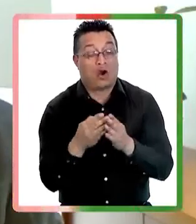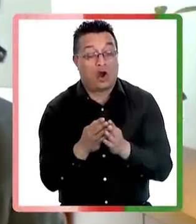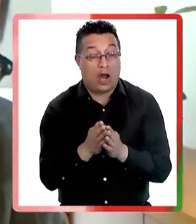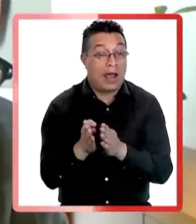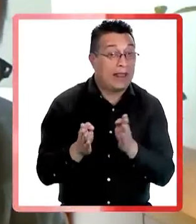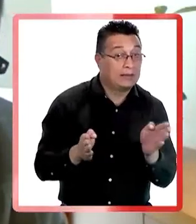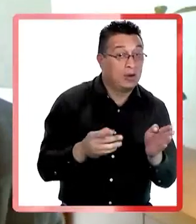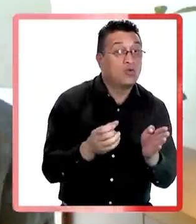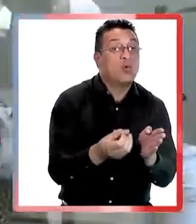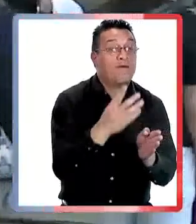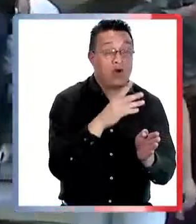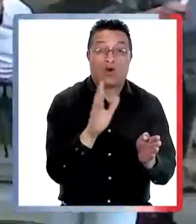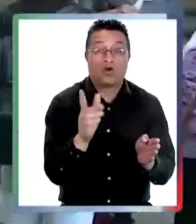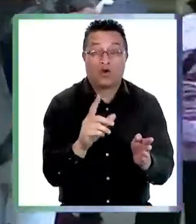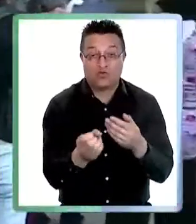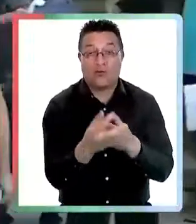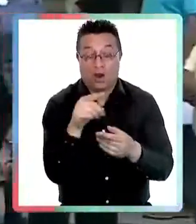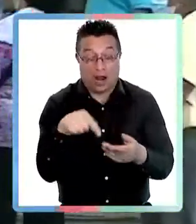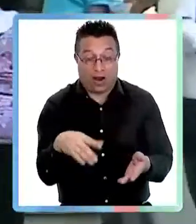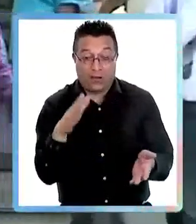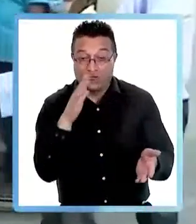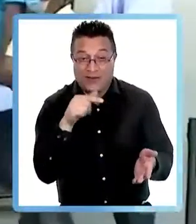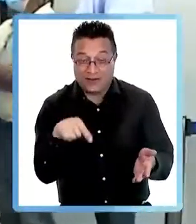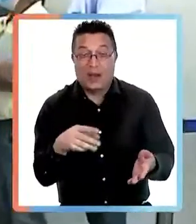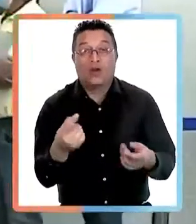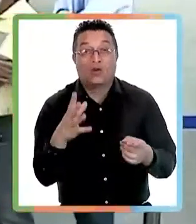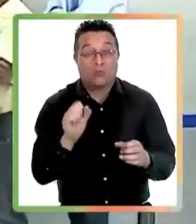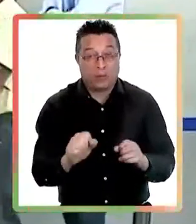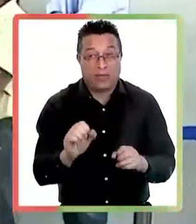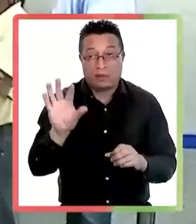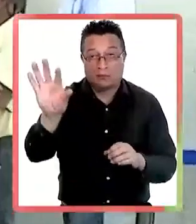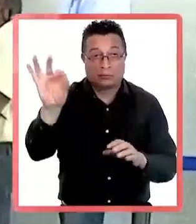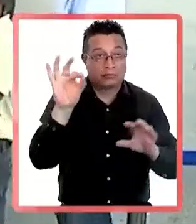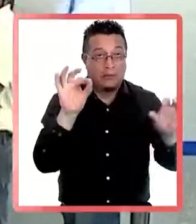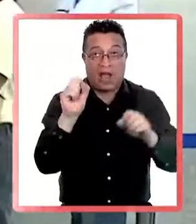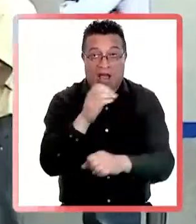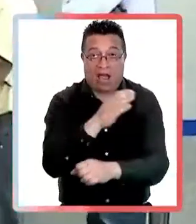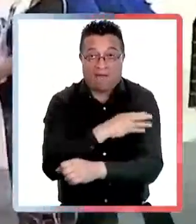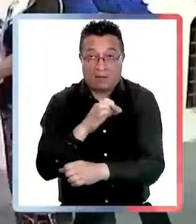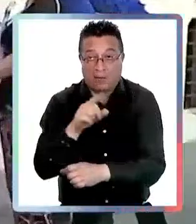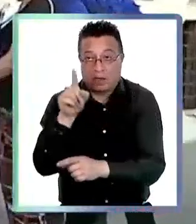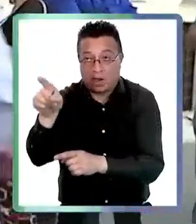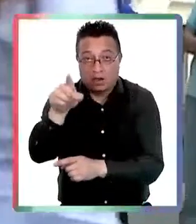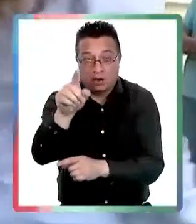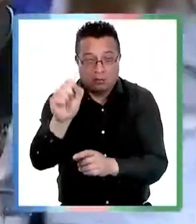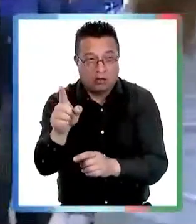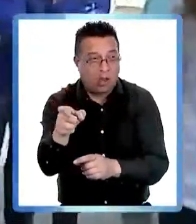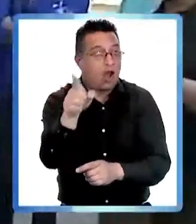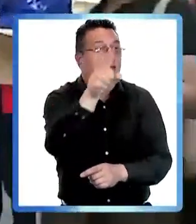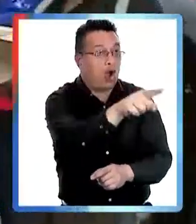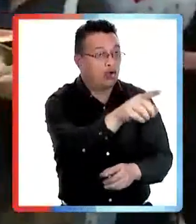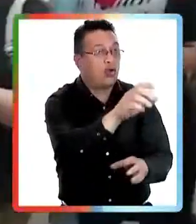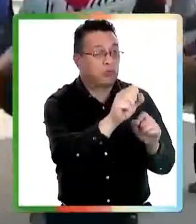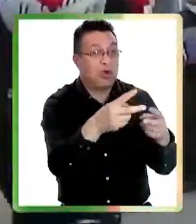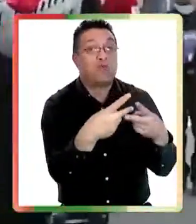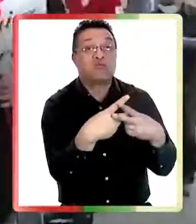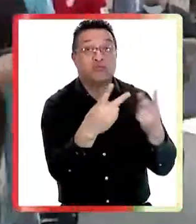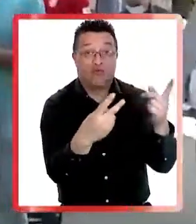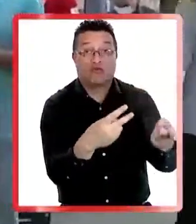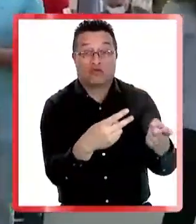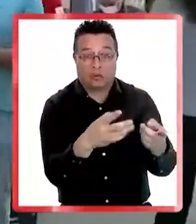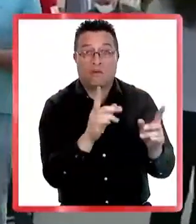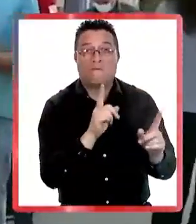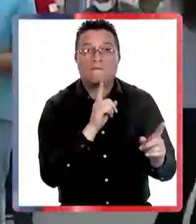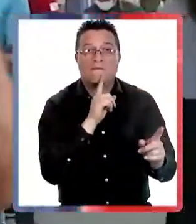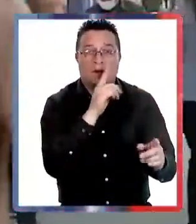alternativa que ya no tienen, que es no solo optar entre 7 AFPs, sino además va a haber una alternativa pública